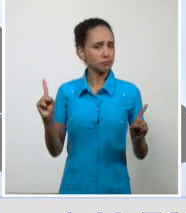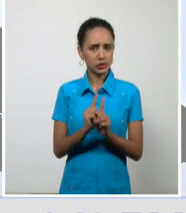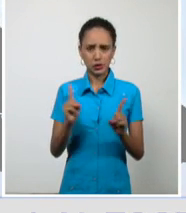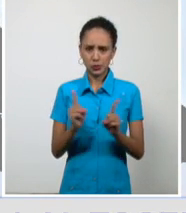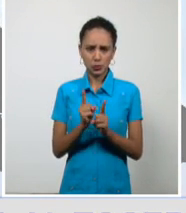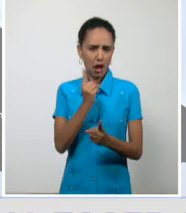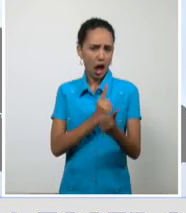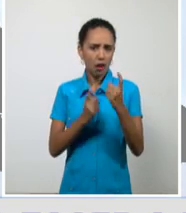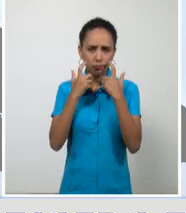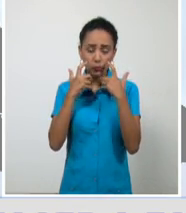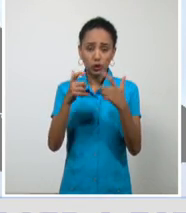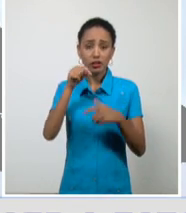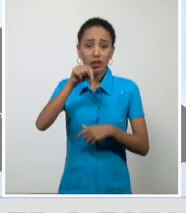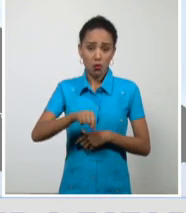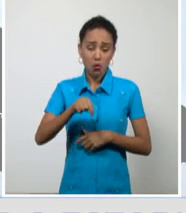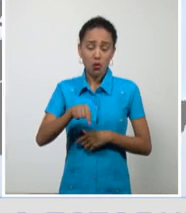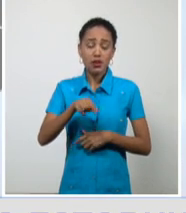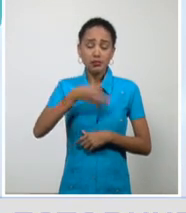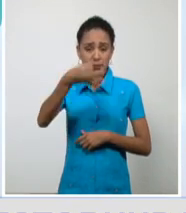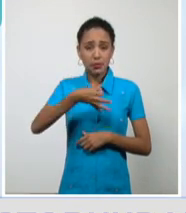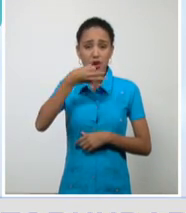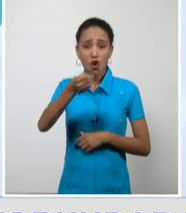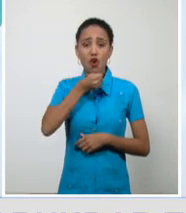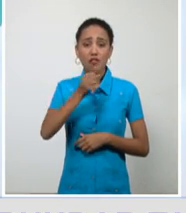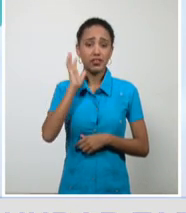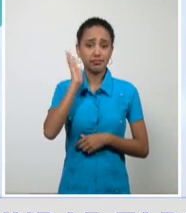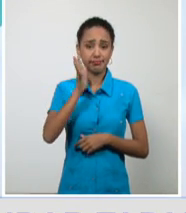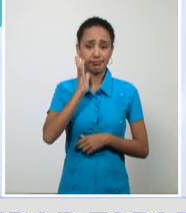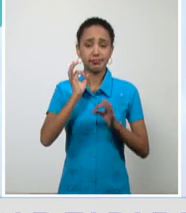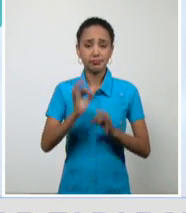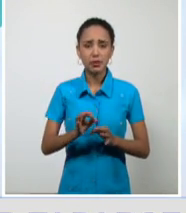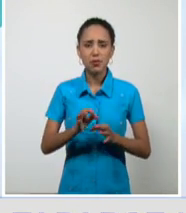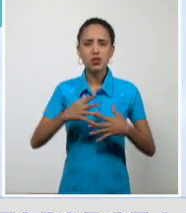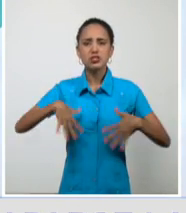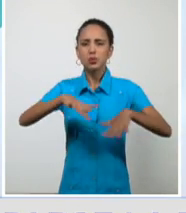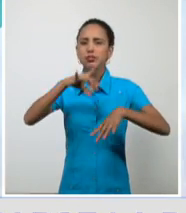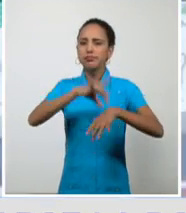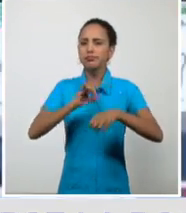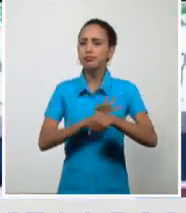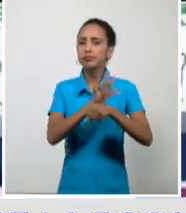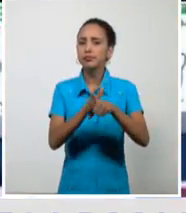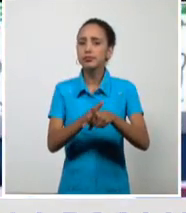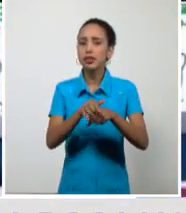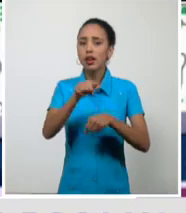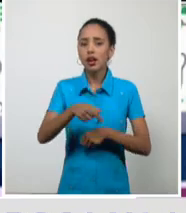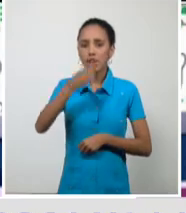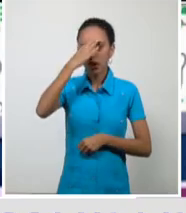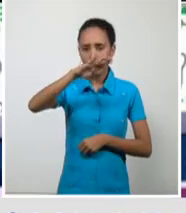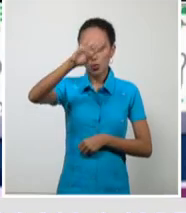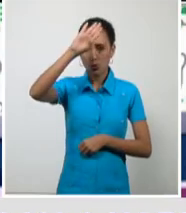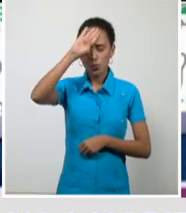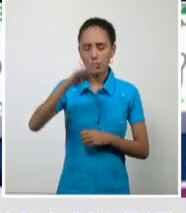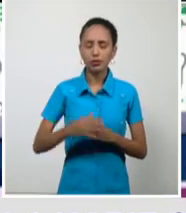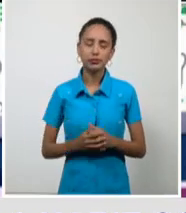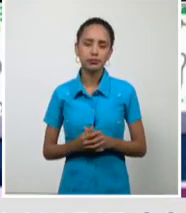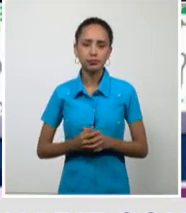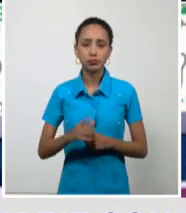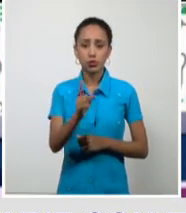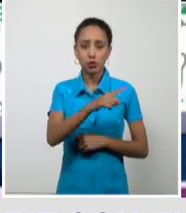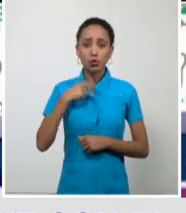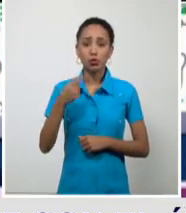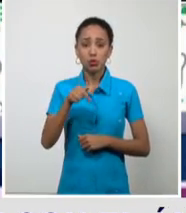se presentó en esta conferencia de prensa en cuanto al impacto de la COVID-19 en nuestro país. Nosotros nos